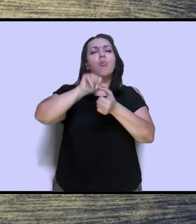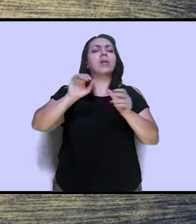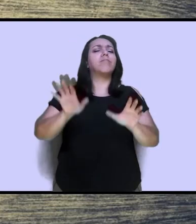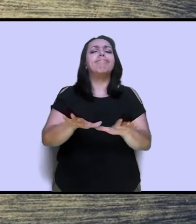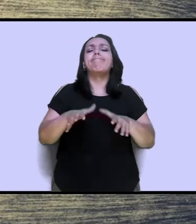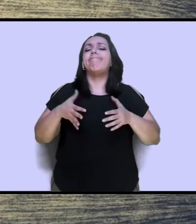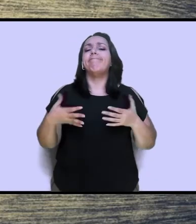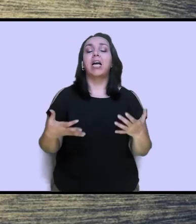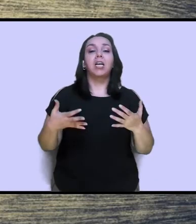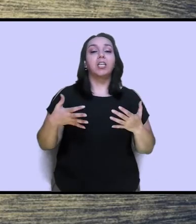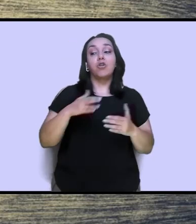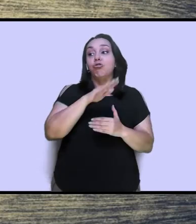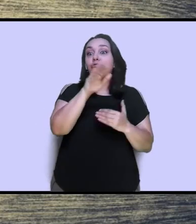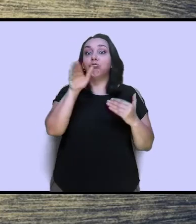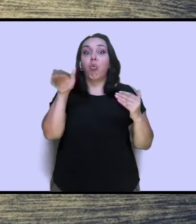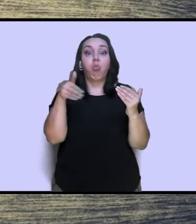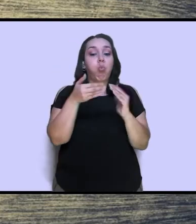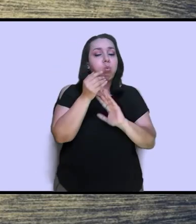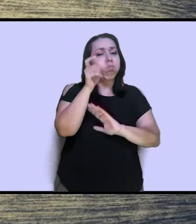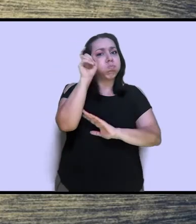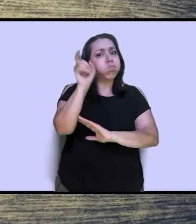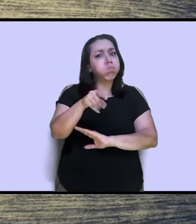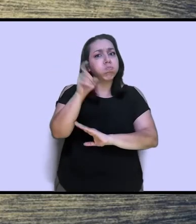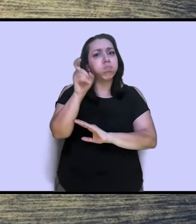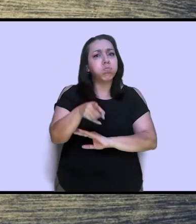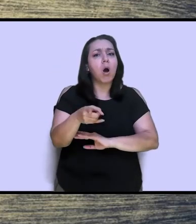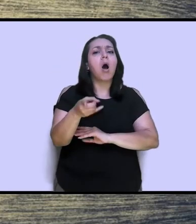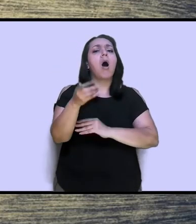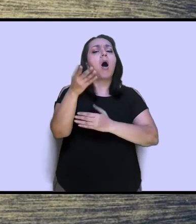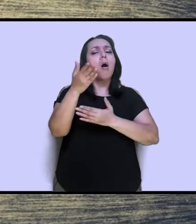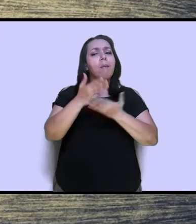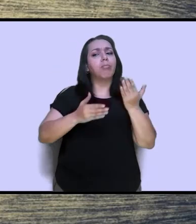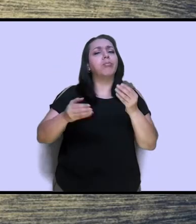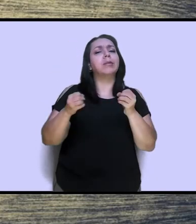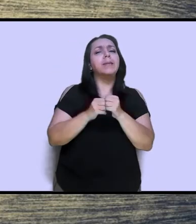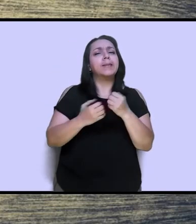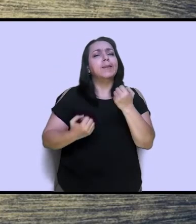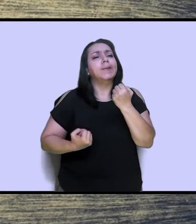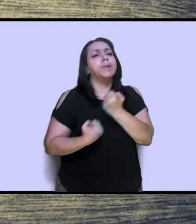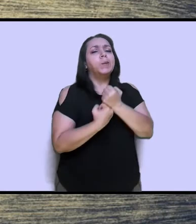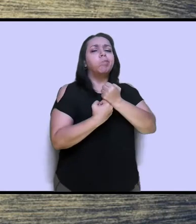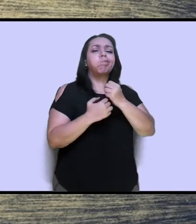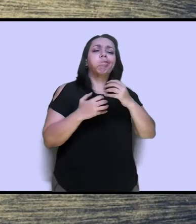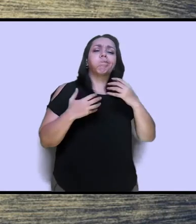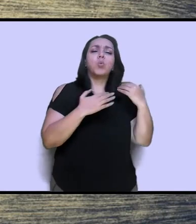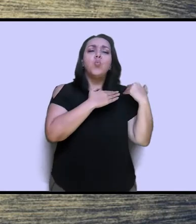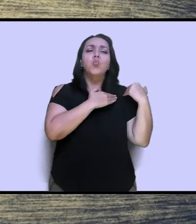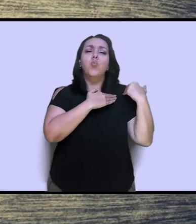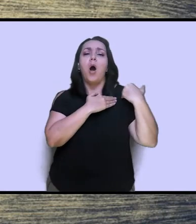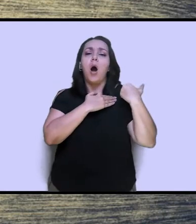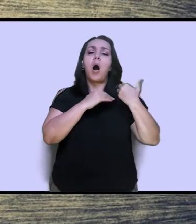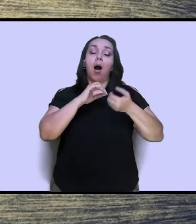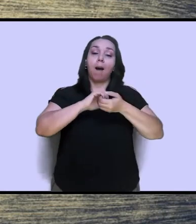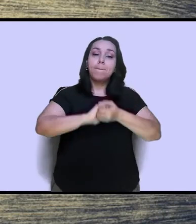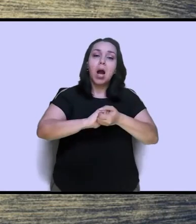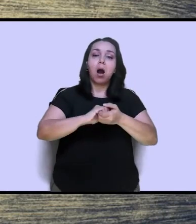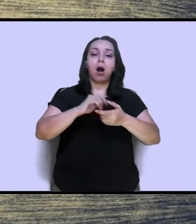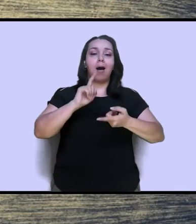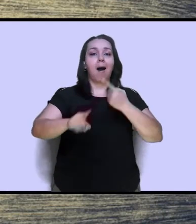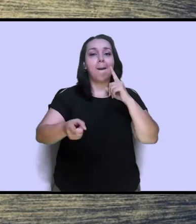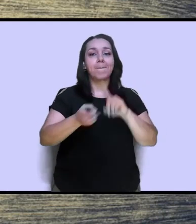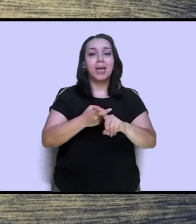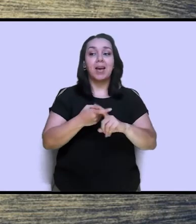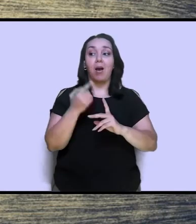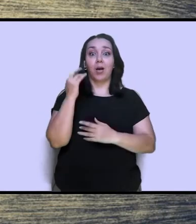cómo todos necesitamos en nuestra vida alguien en quien apoyarnos y ser una mano amiga. La